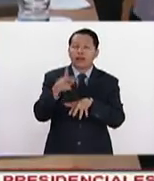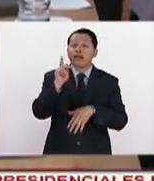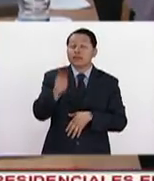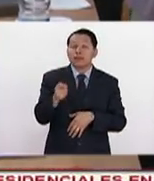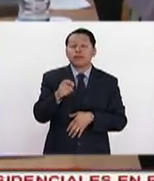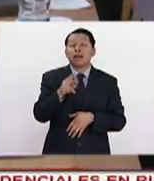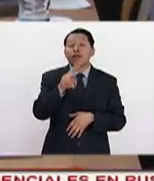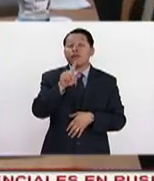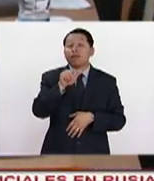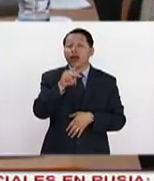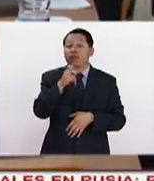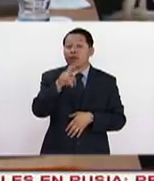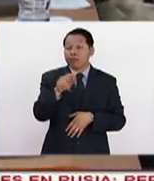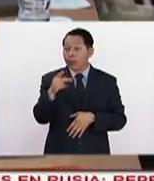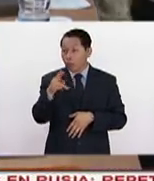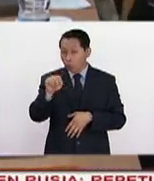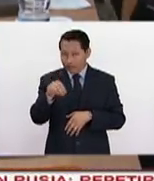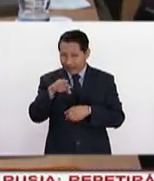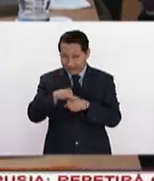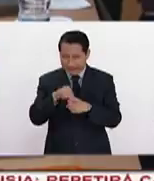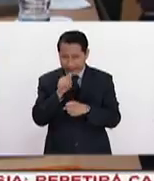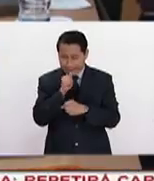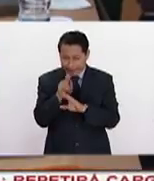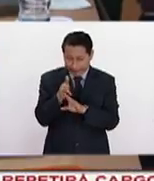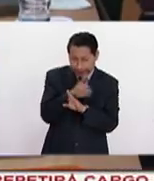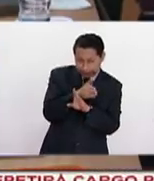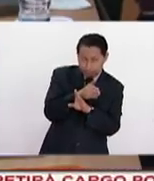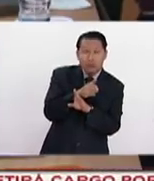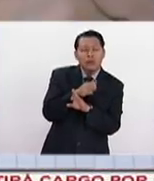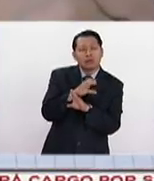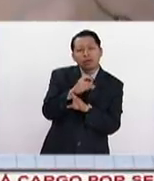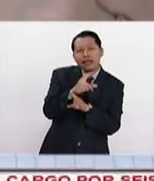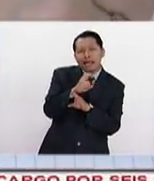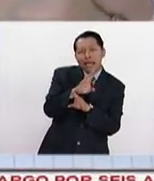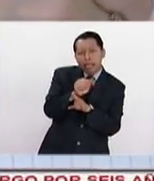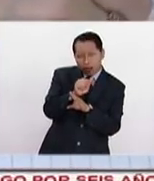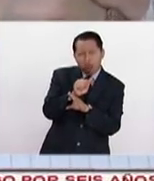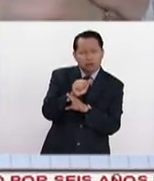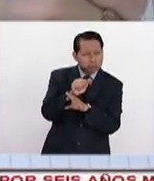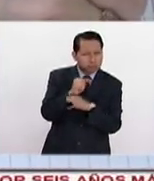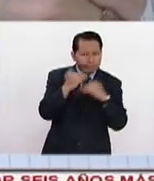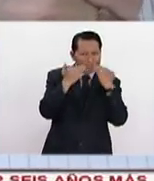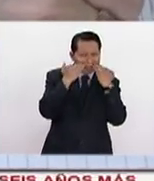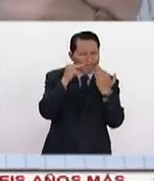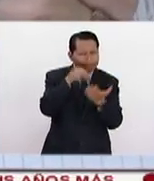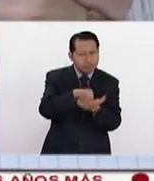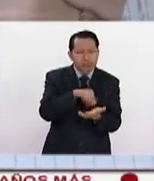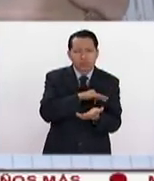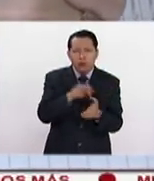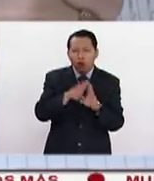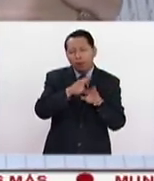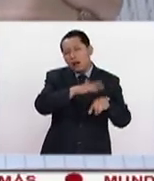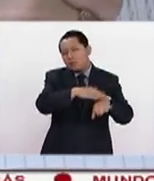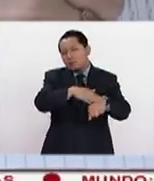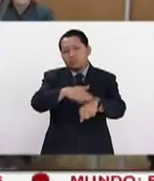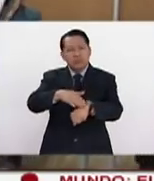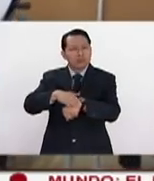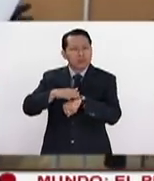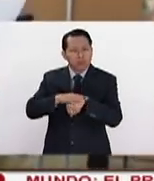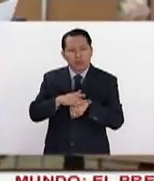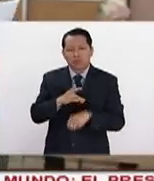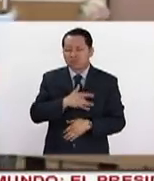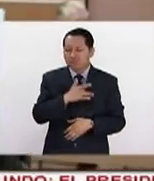elecciones, Vladimir Putin apareció en Crimea, precisamente pues exhortando al espíritu